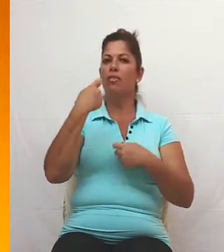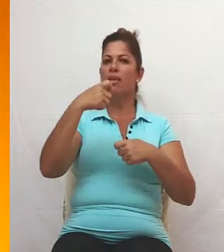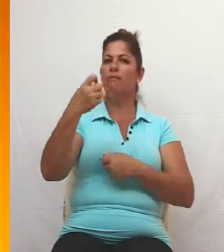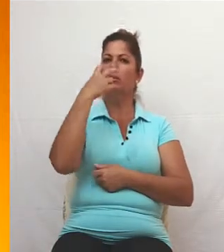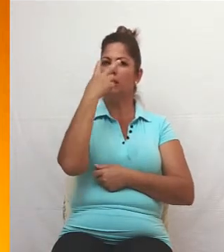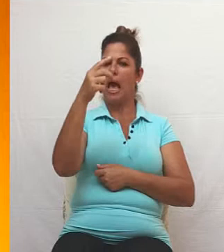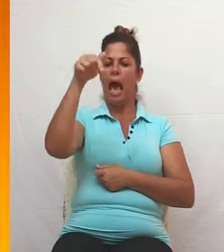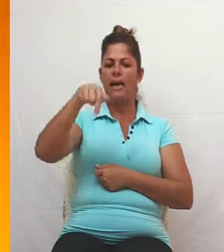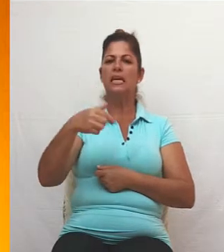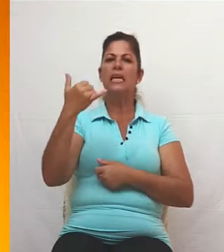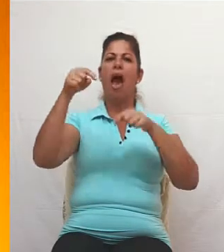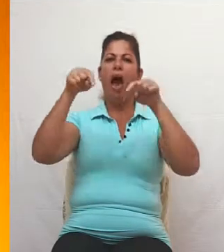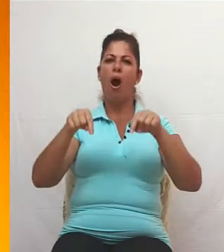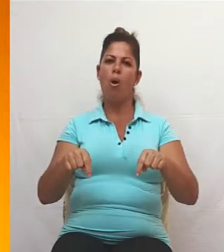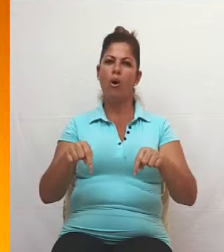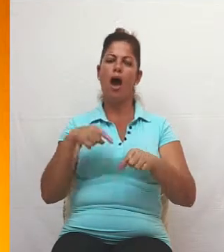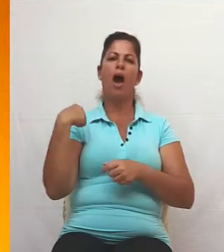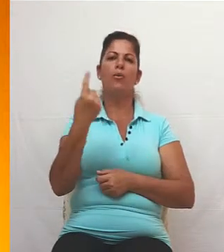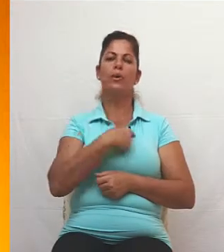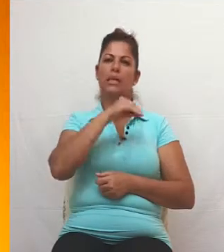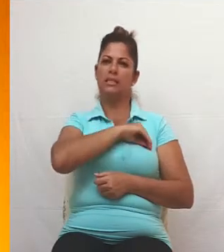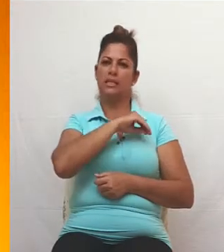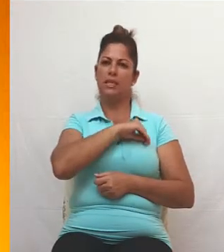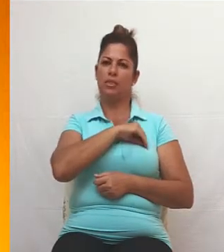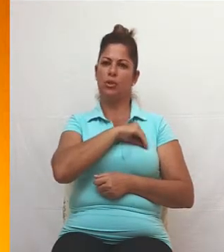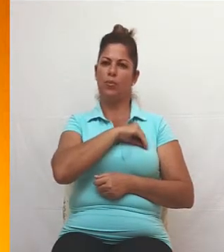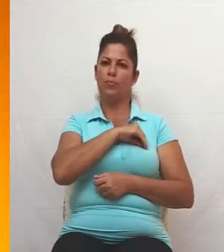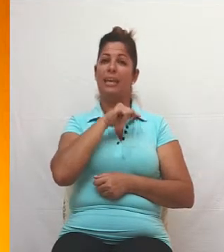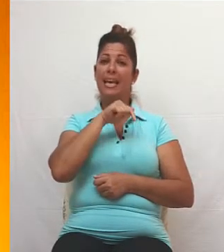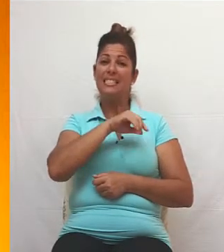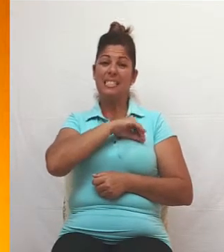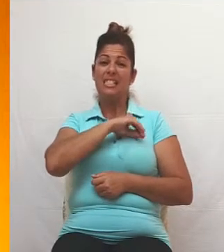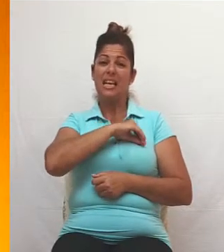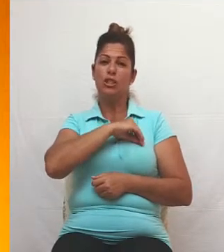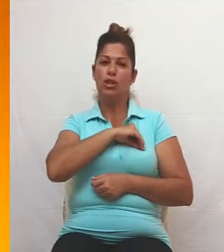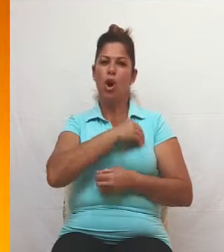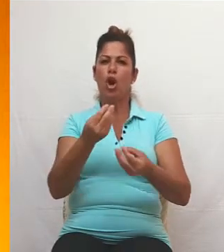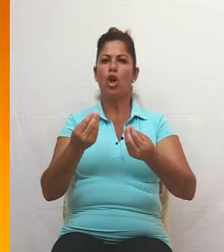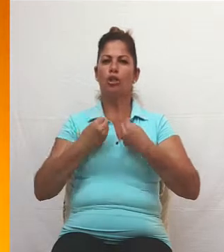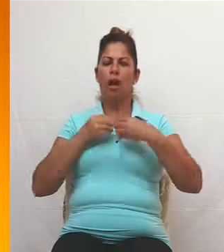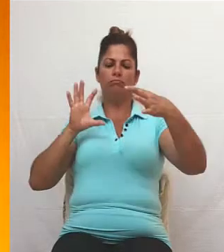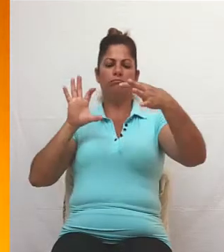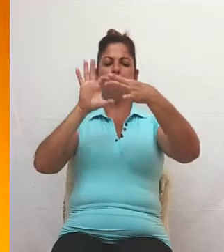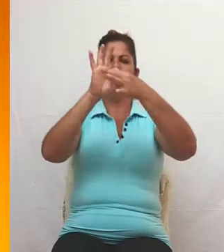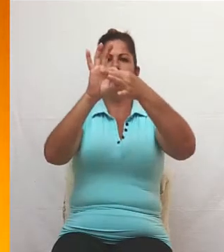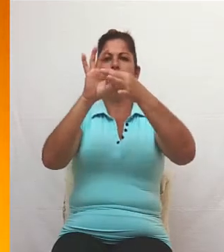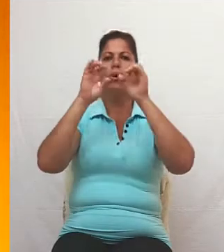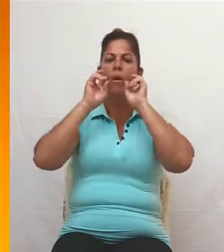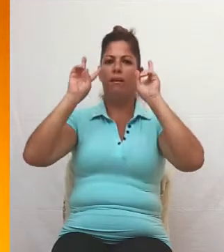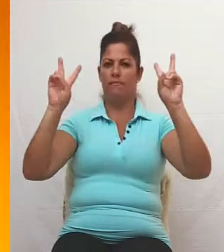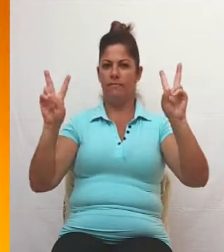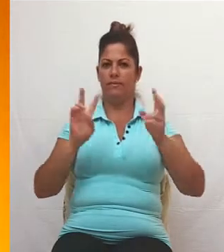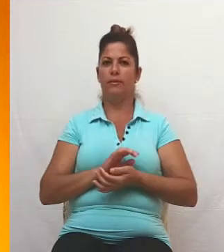a nuestras sensaciones porque son lo único que nos conecta con lo que estamos viviendo